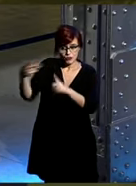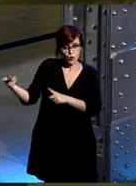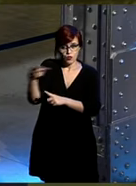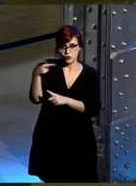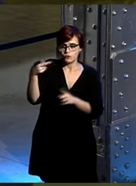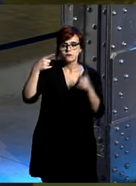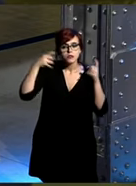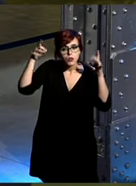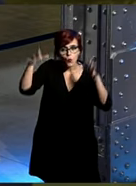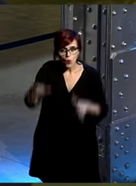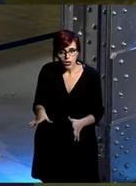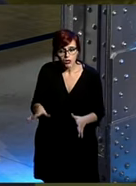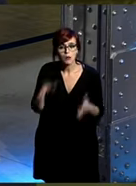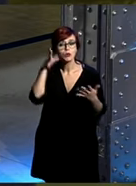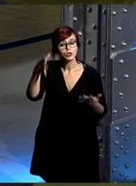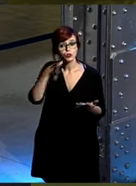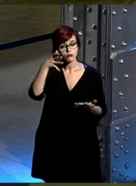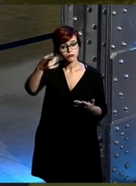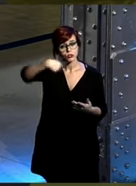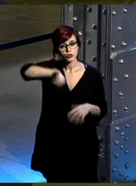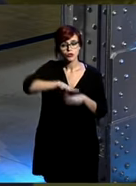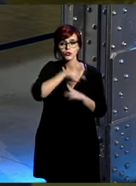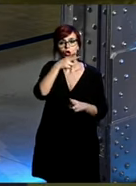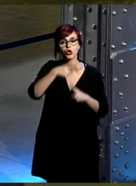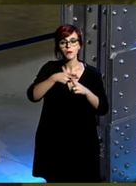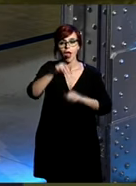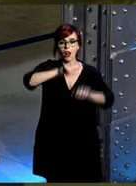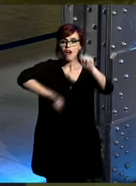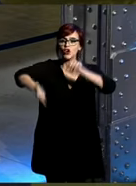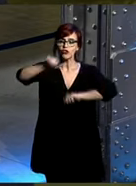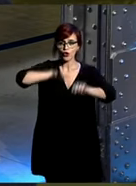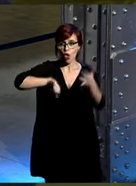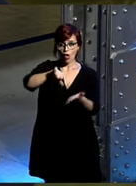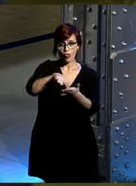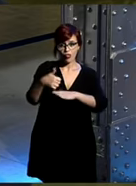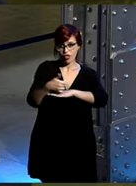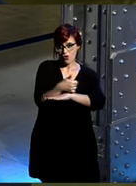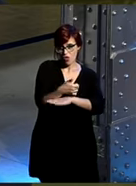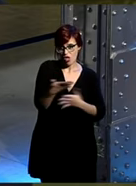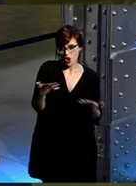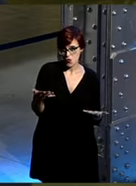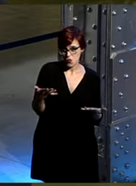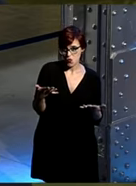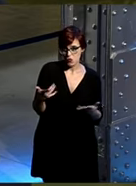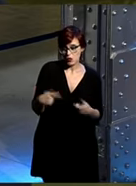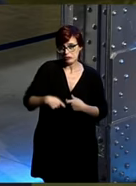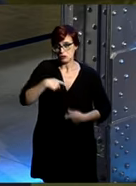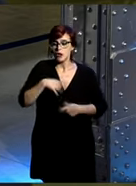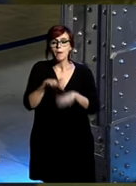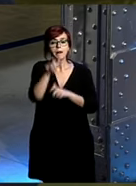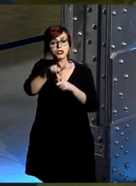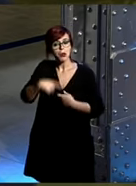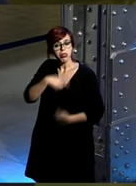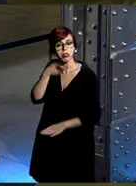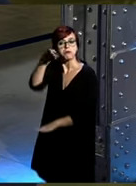objetivo. Para mí ese espacio es lo que muchas veces le hemos llamado laboratorio ciudadano. Y hay muchos laboratorios ciudadanos, lugares donde los ciudadanos,